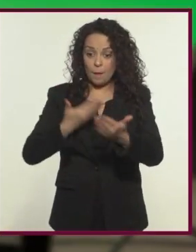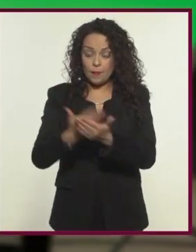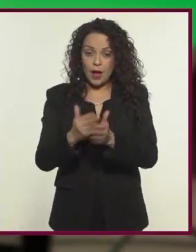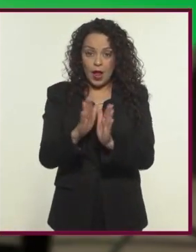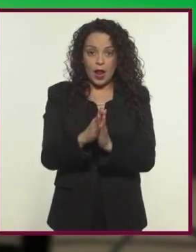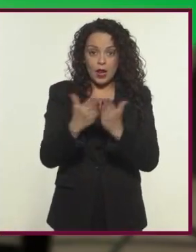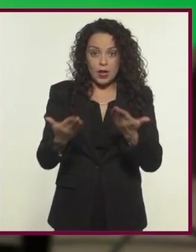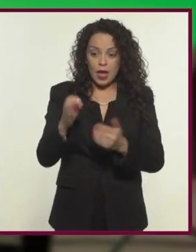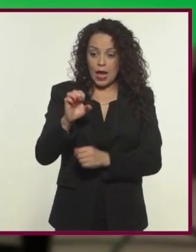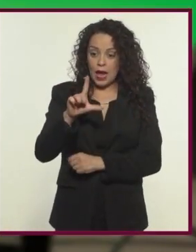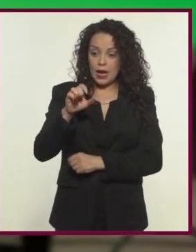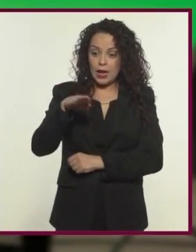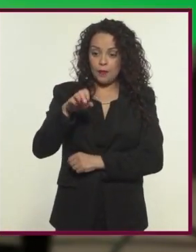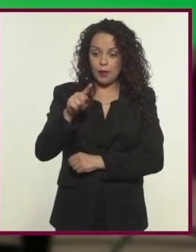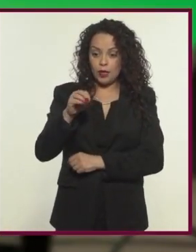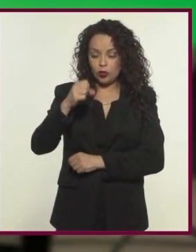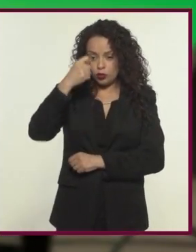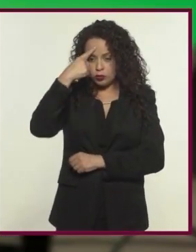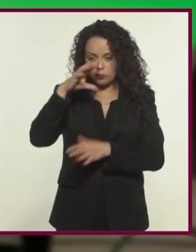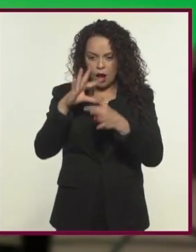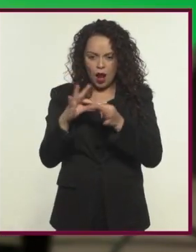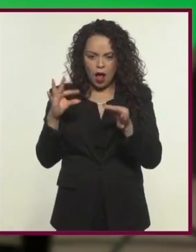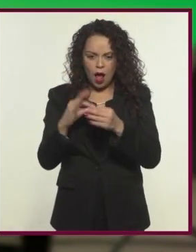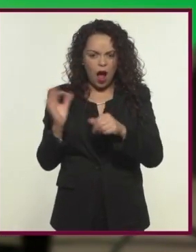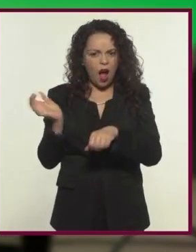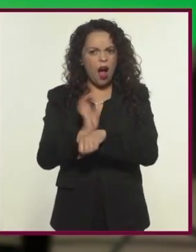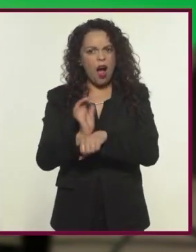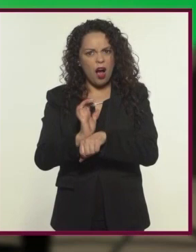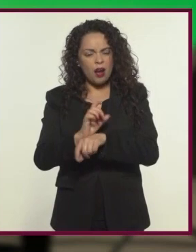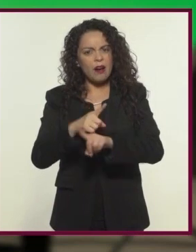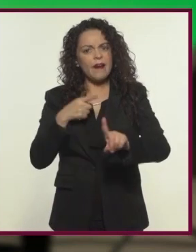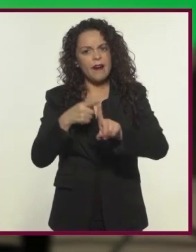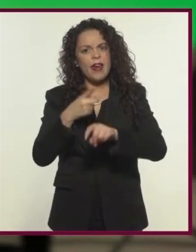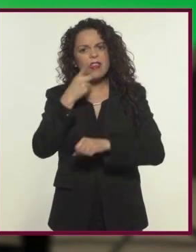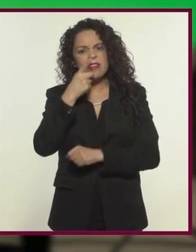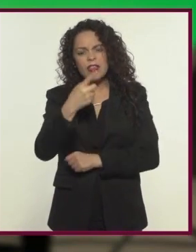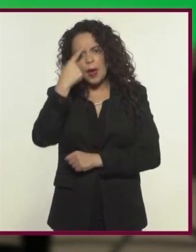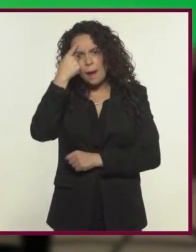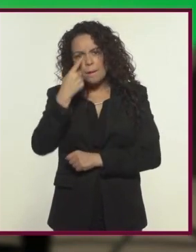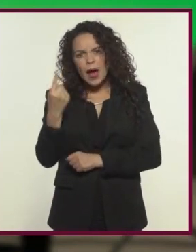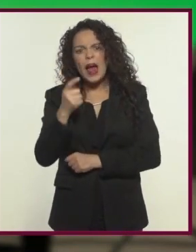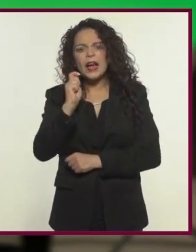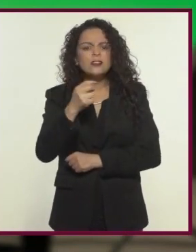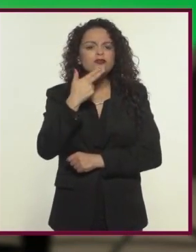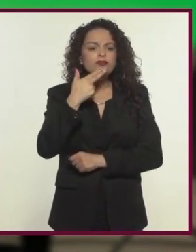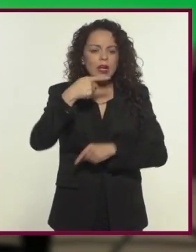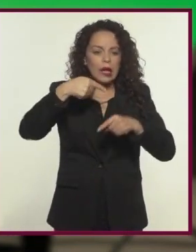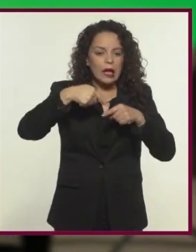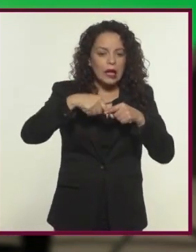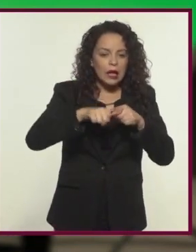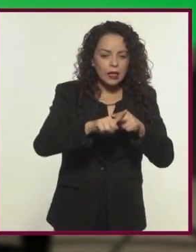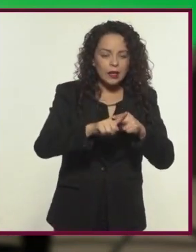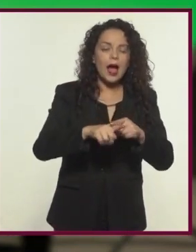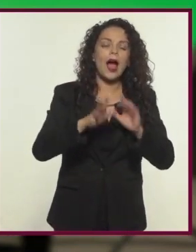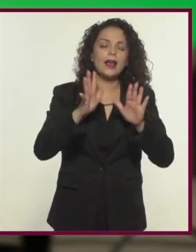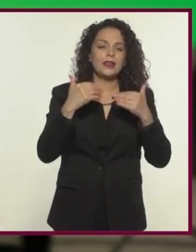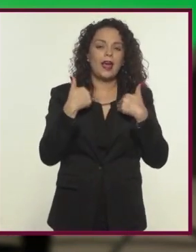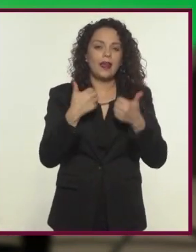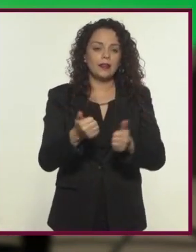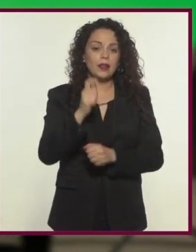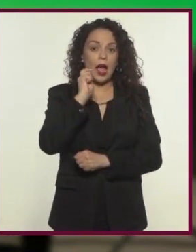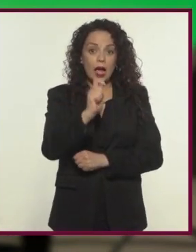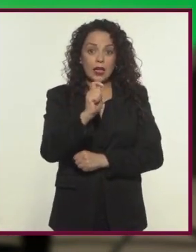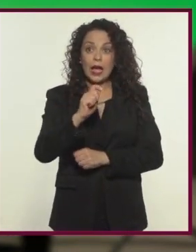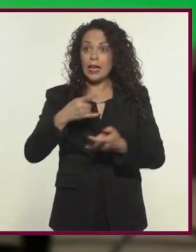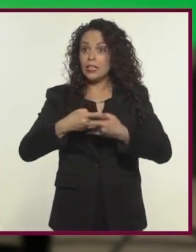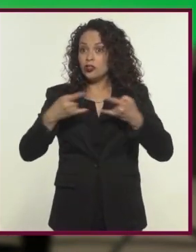en su libro Elementos del discurso cinematográfico, nos plantea la función que tiene el inicio, que como ya conocemos, nos